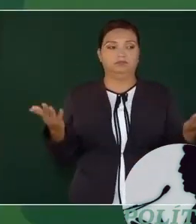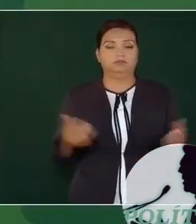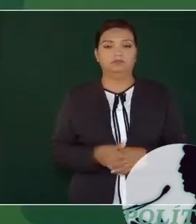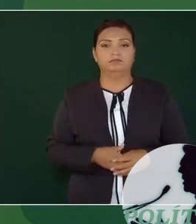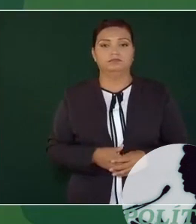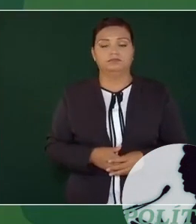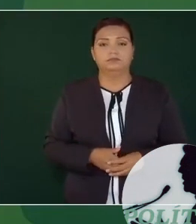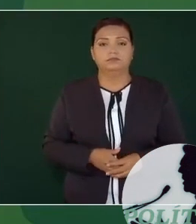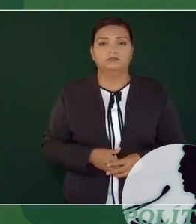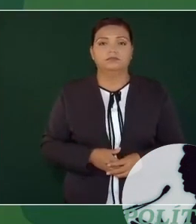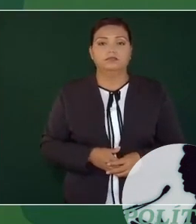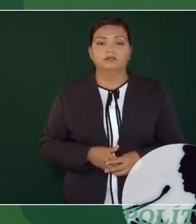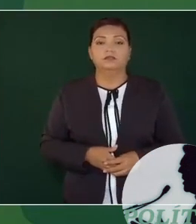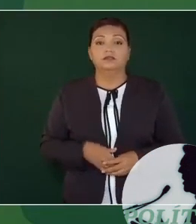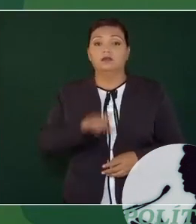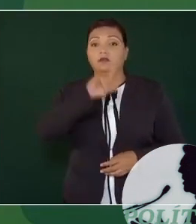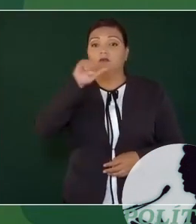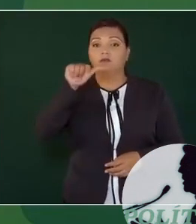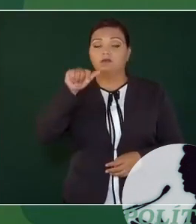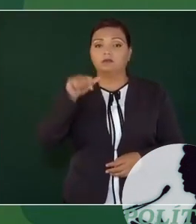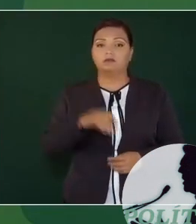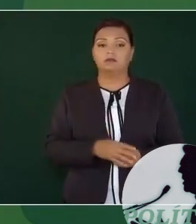y en campana